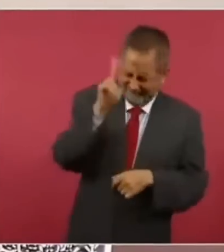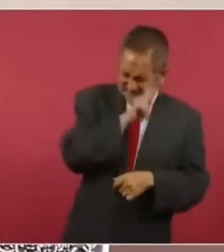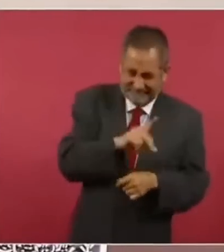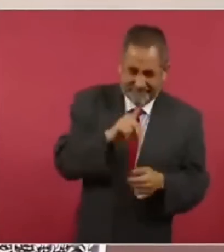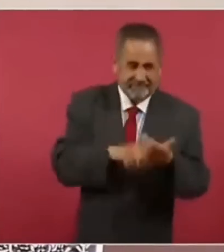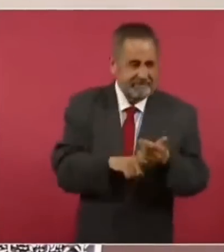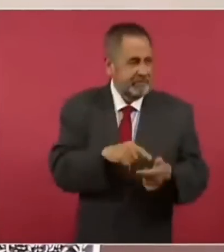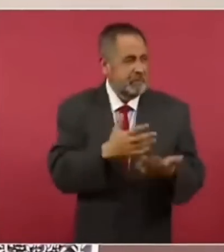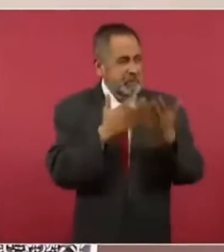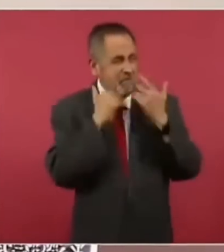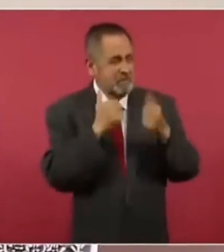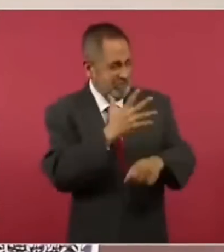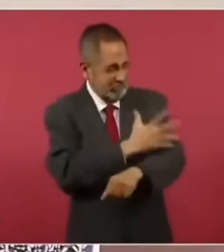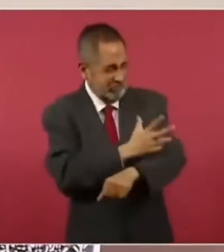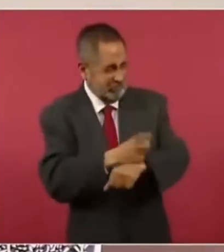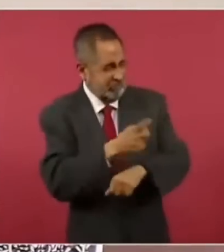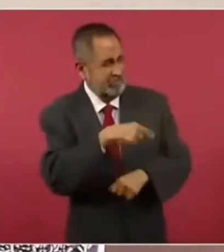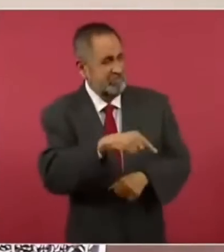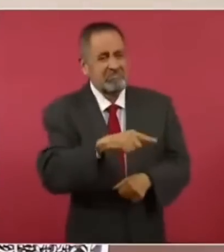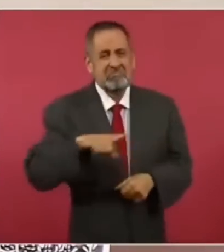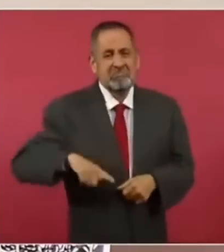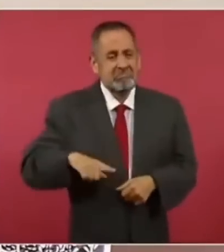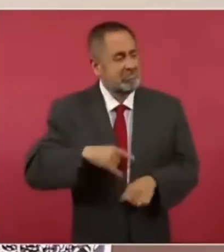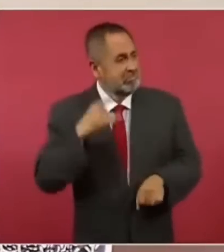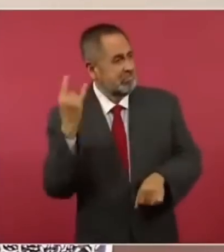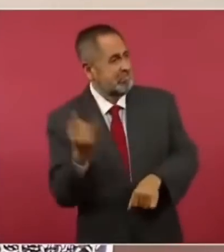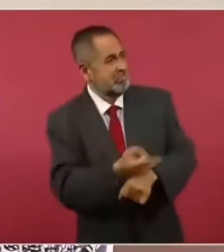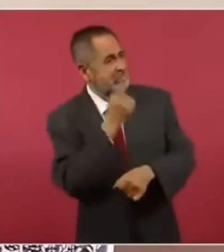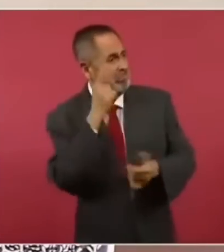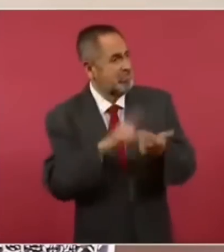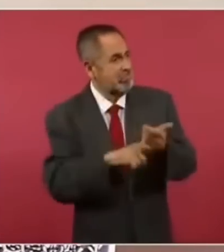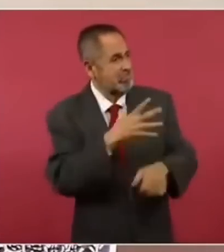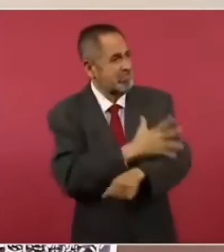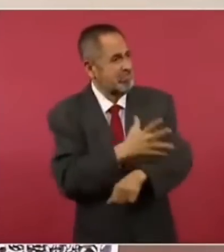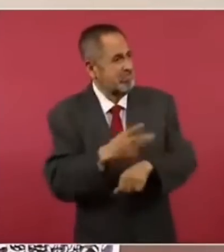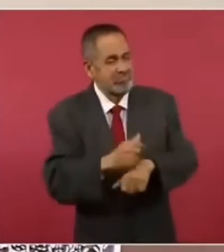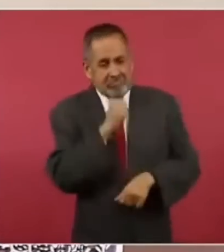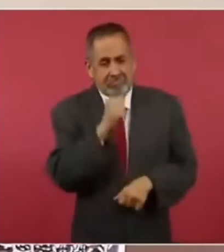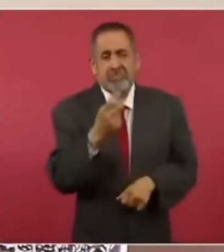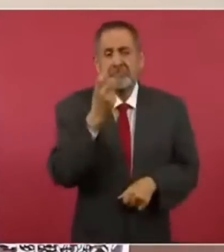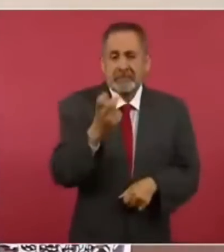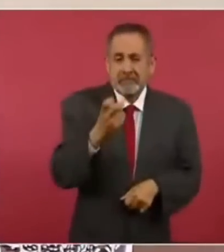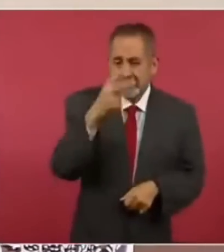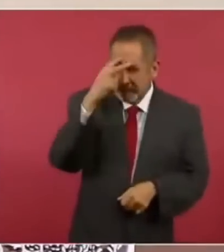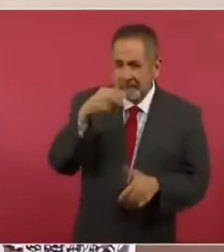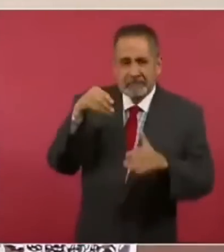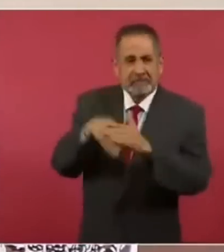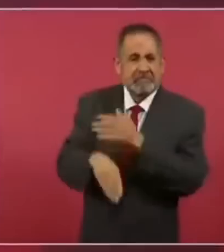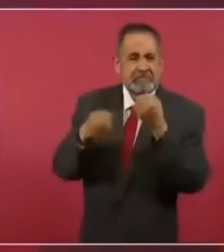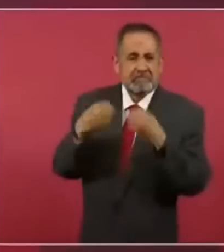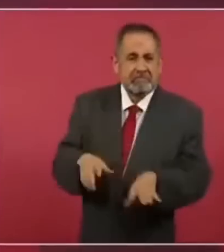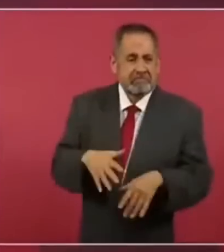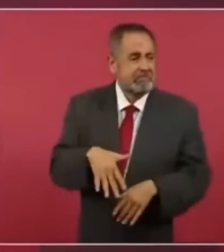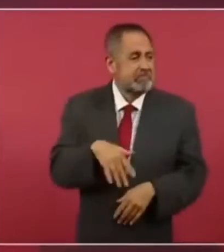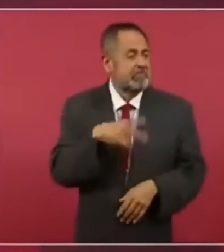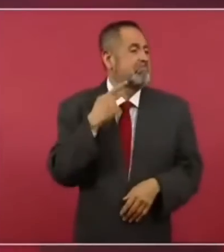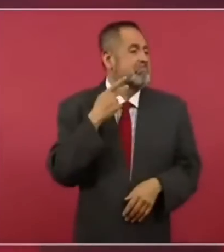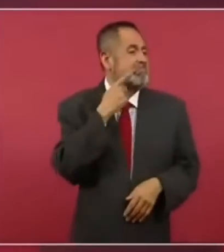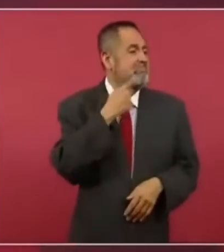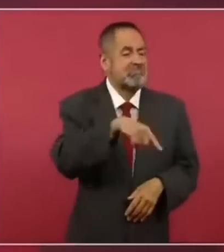que la deshonestidad de los gobernantes. Nada ha dañado más a México que la corrupción